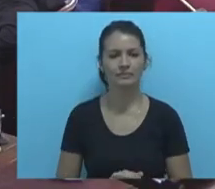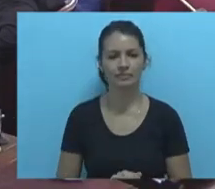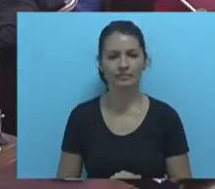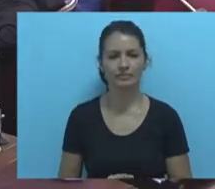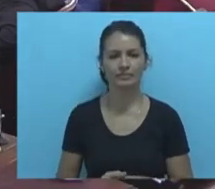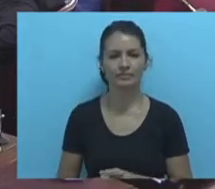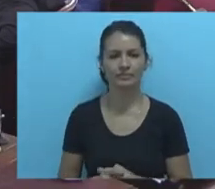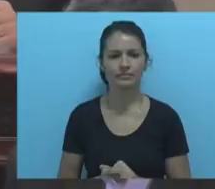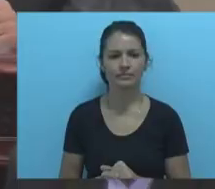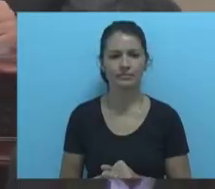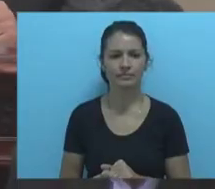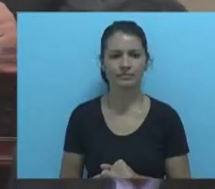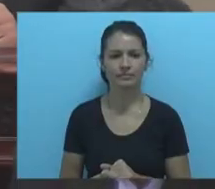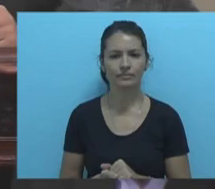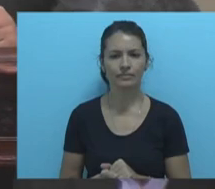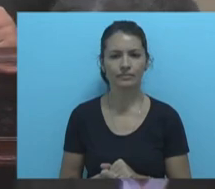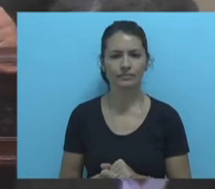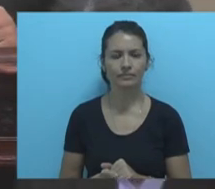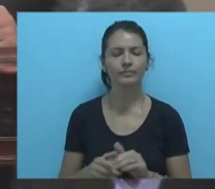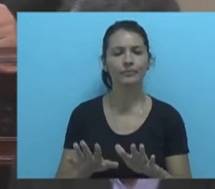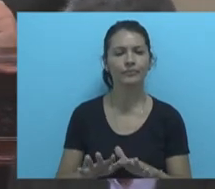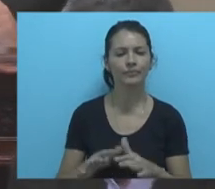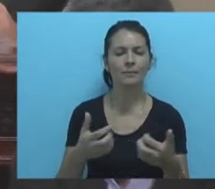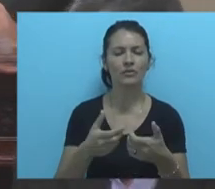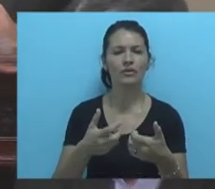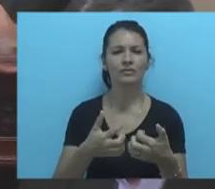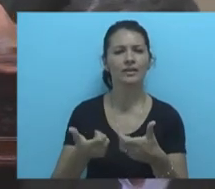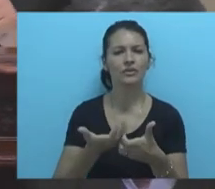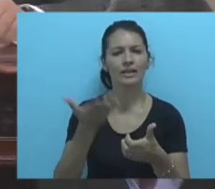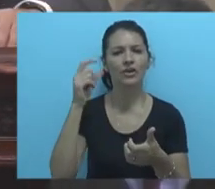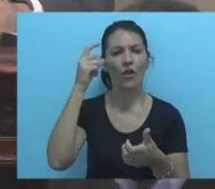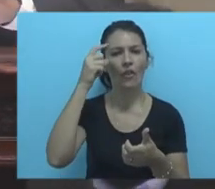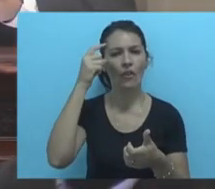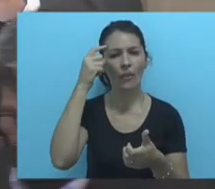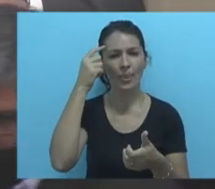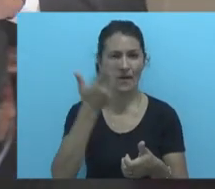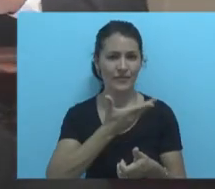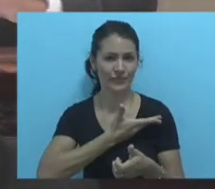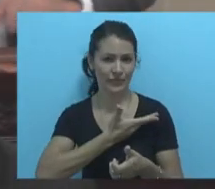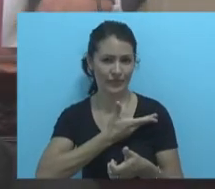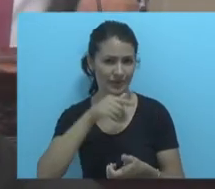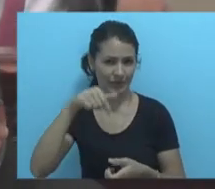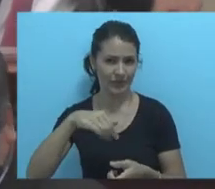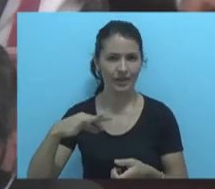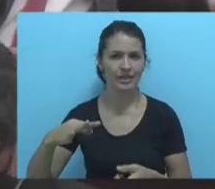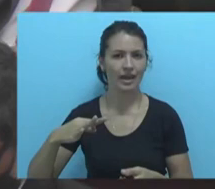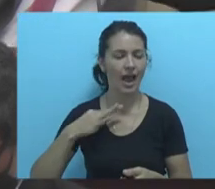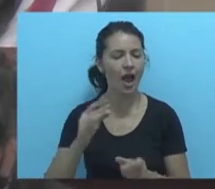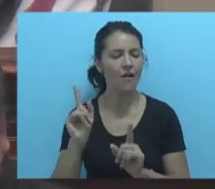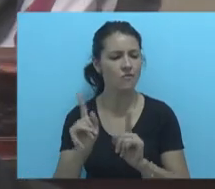Se encuentra a consideración de la Cámara la versión taquigráfica correspondiente a la sesión de la fecha de 10 de febrero del corriente año. Si los